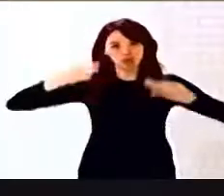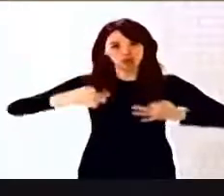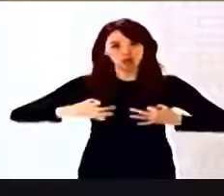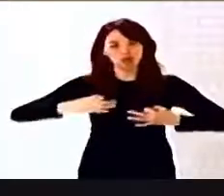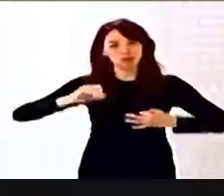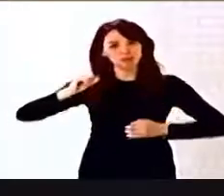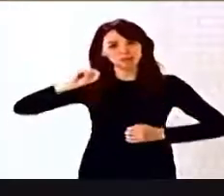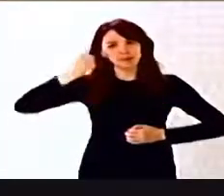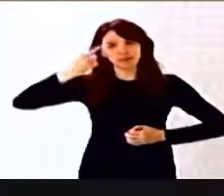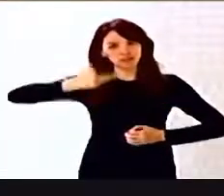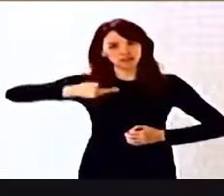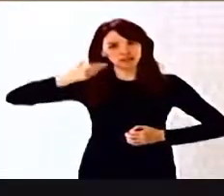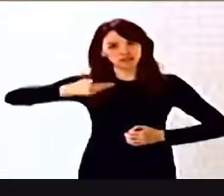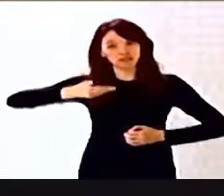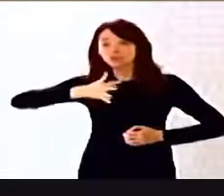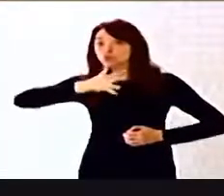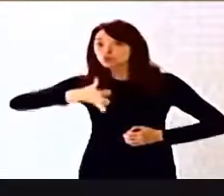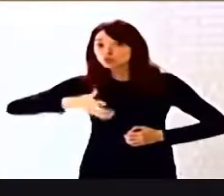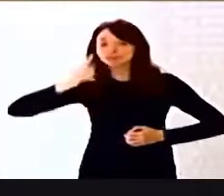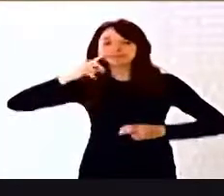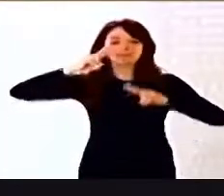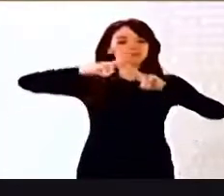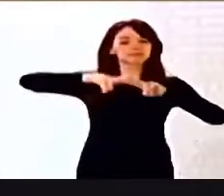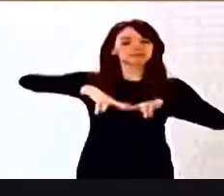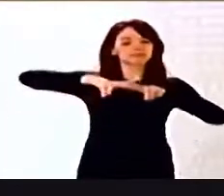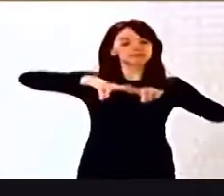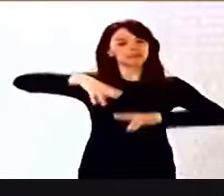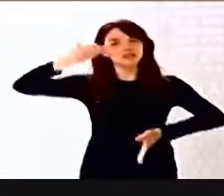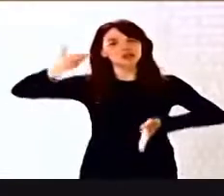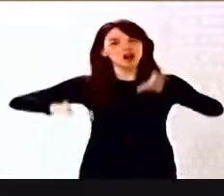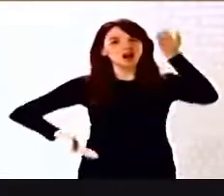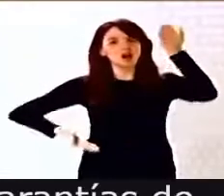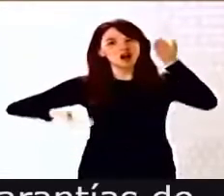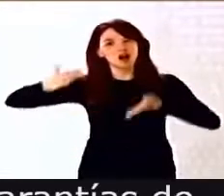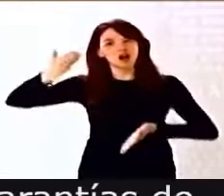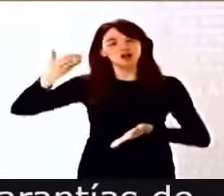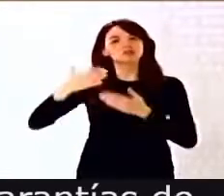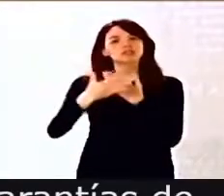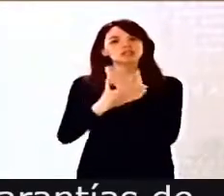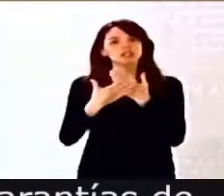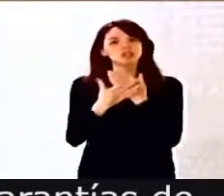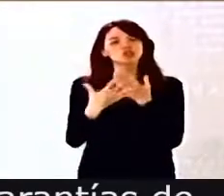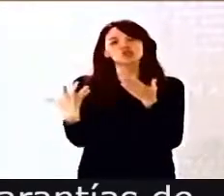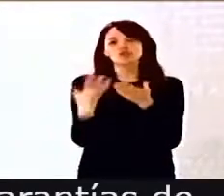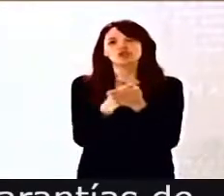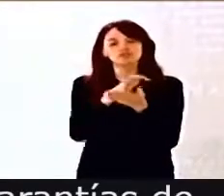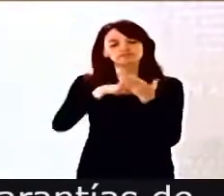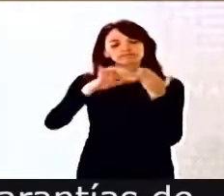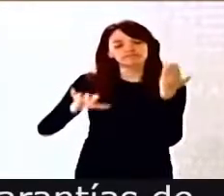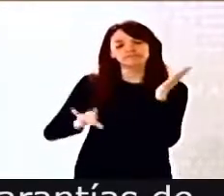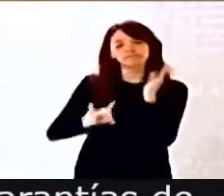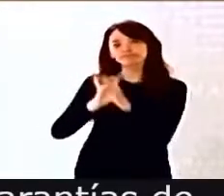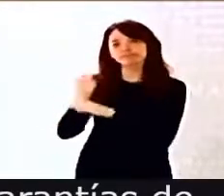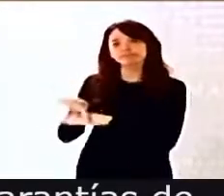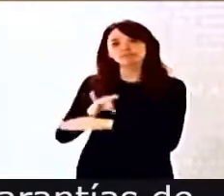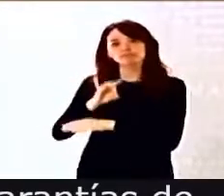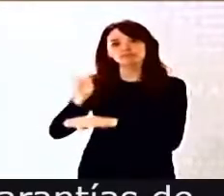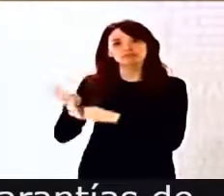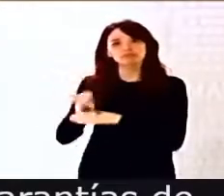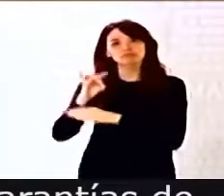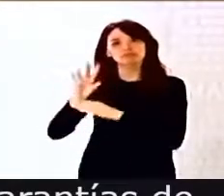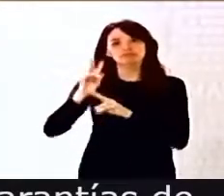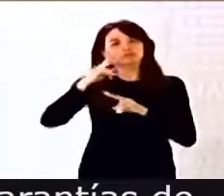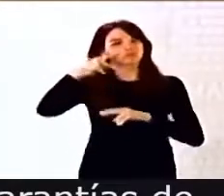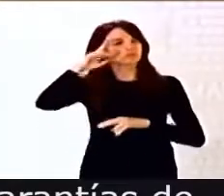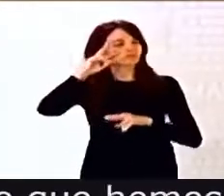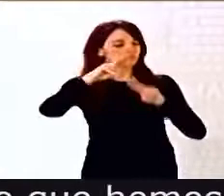nos ha aportado la evaluación del Ministerio de todos y cada uno de los informes que hemos enviado a las comunidades autónomas. Por lo